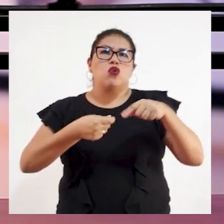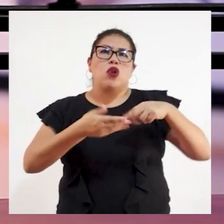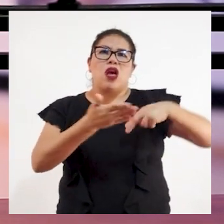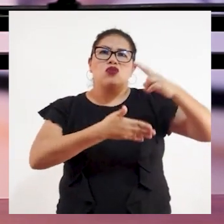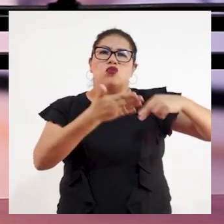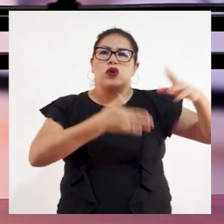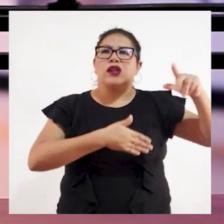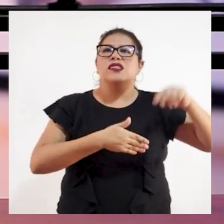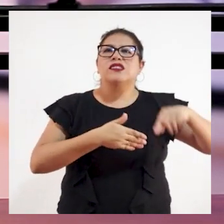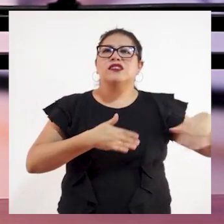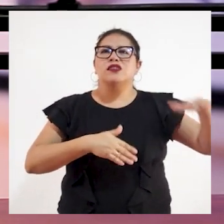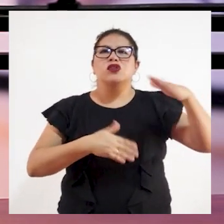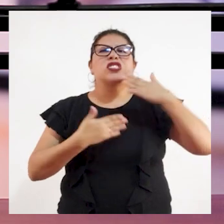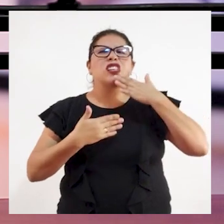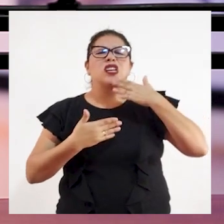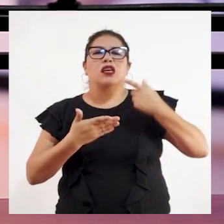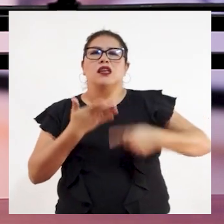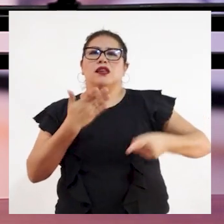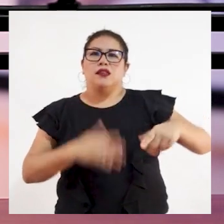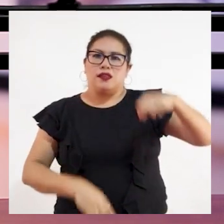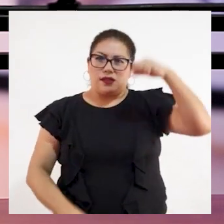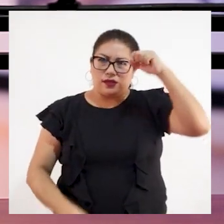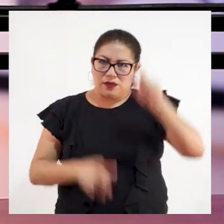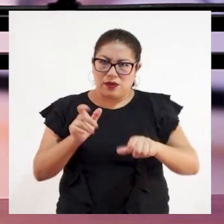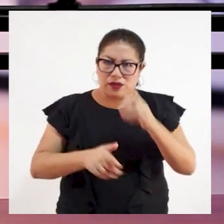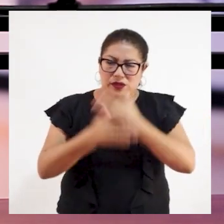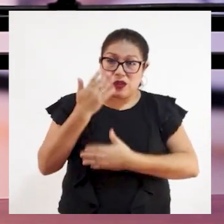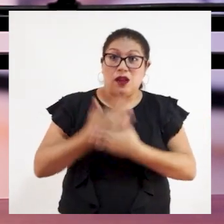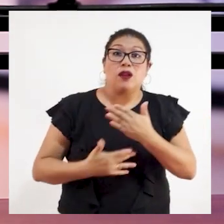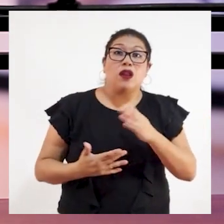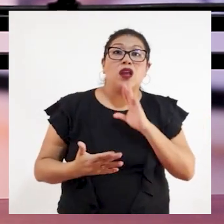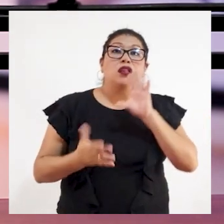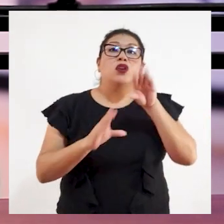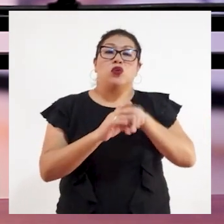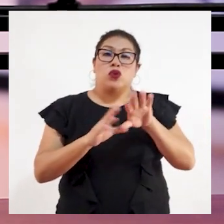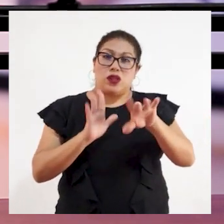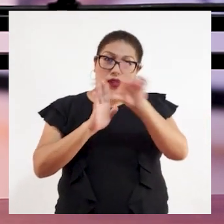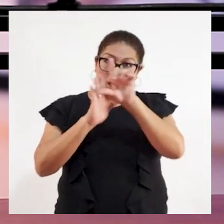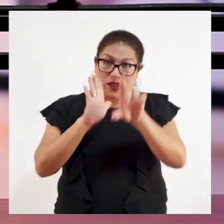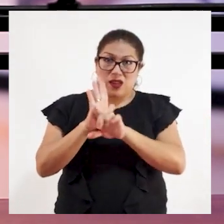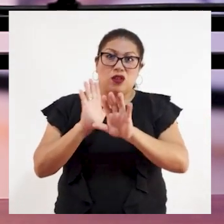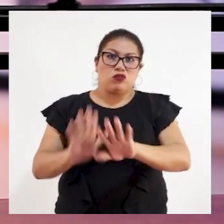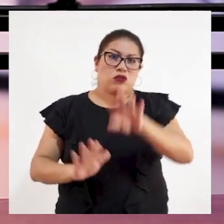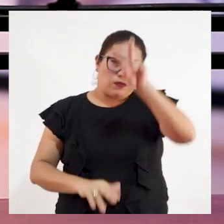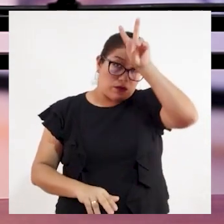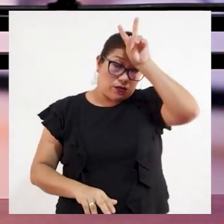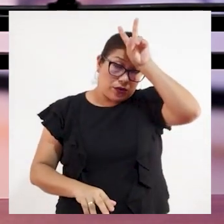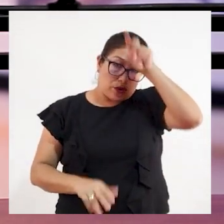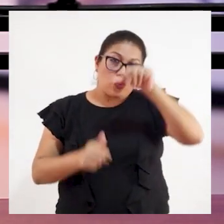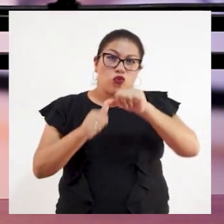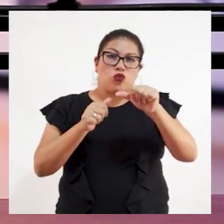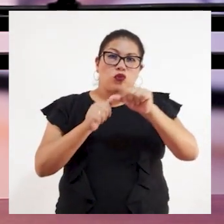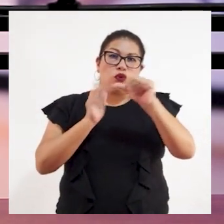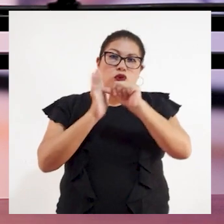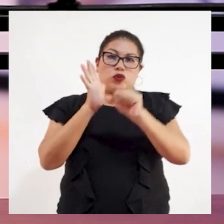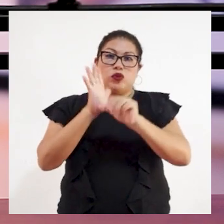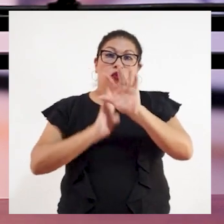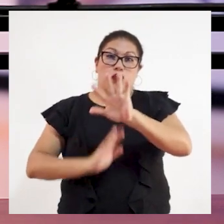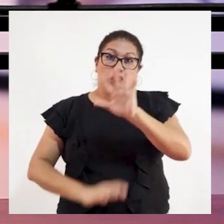Convención sobre los Derechos de las Personas con Discapacidad, que parte de la legislación peruana, como lo dice el